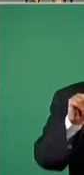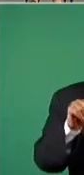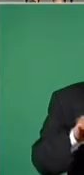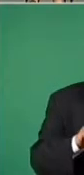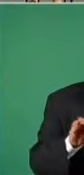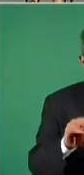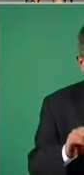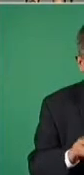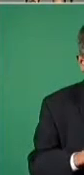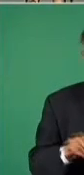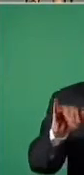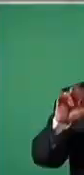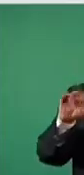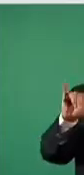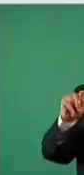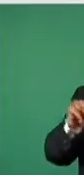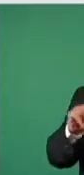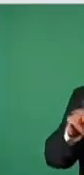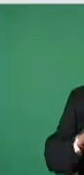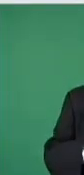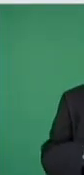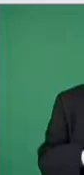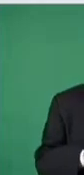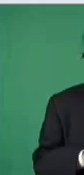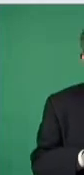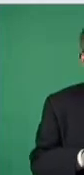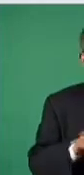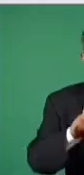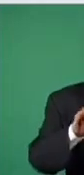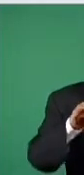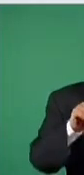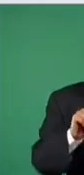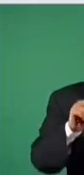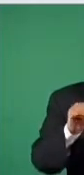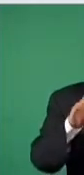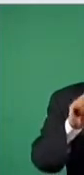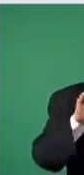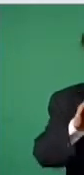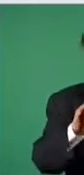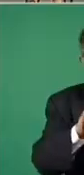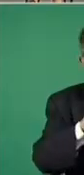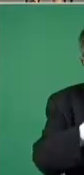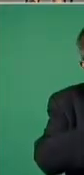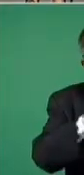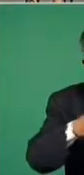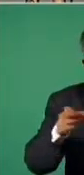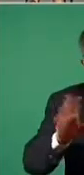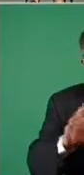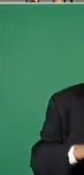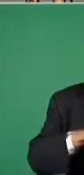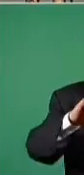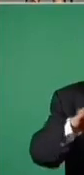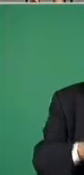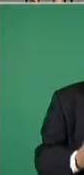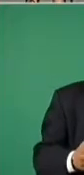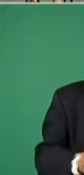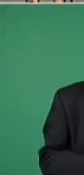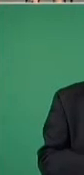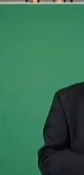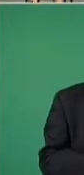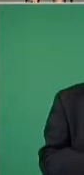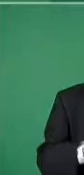¿O no? No, no, Iriar no. No, Riva Palacio sí. Riva Palacio en los 80. Y así. Sí. Entonces